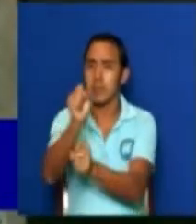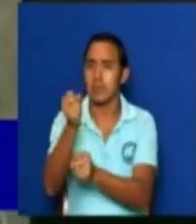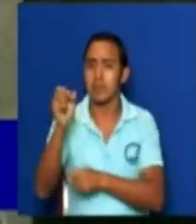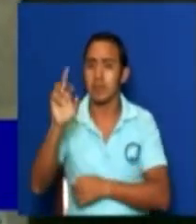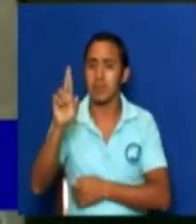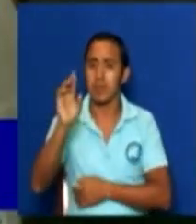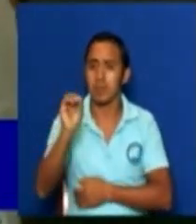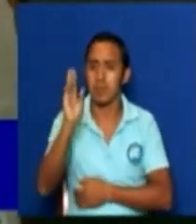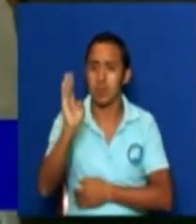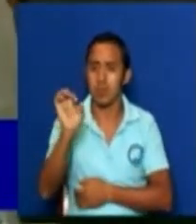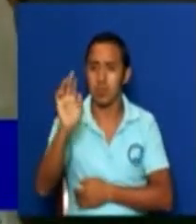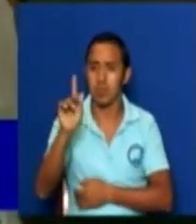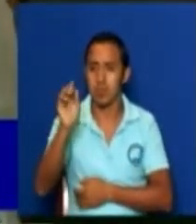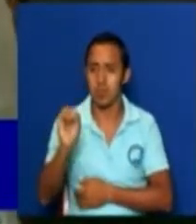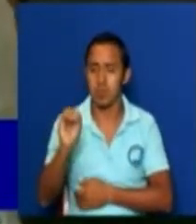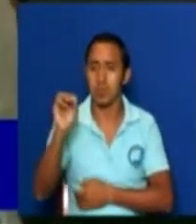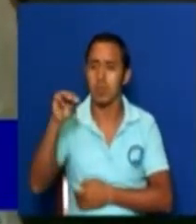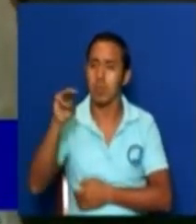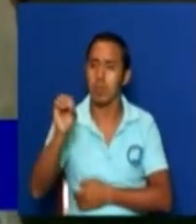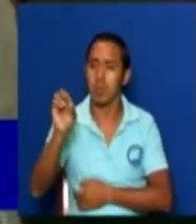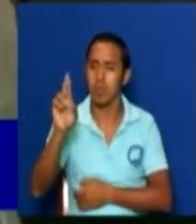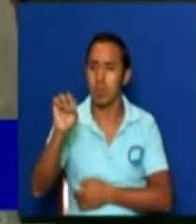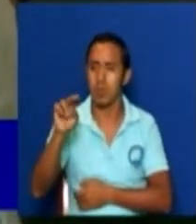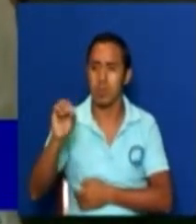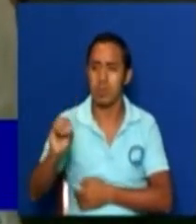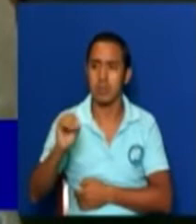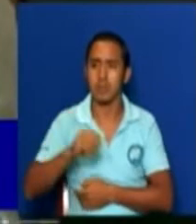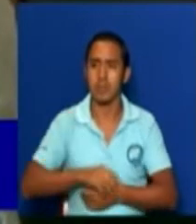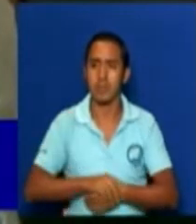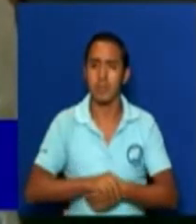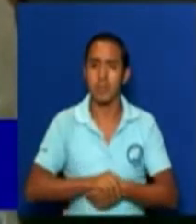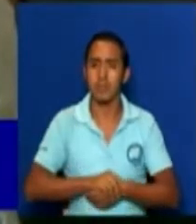Roberto Moreno, sindicalista,